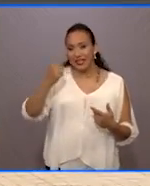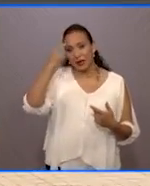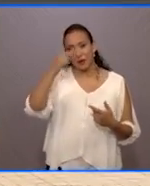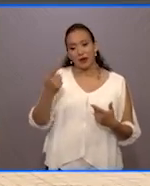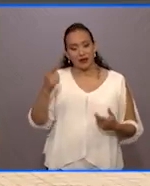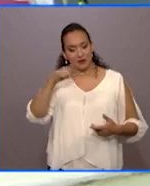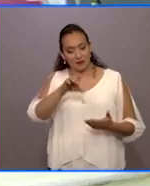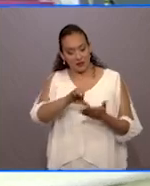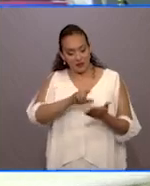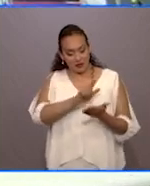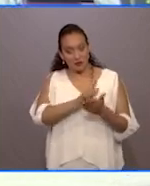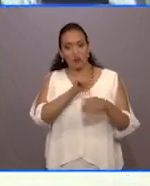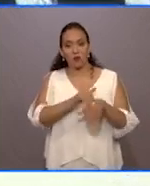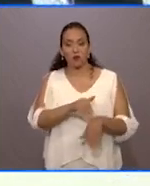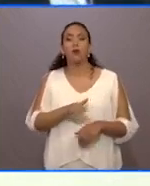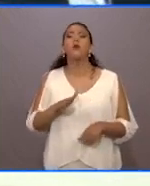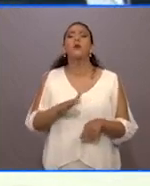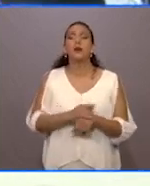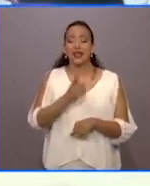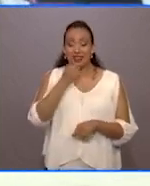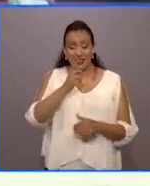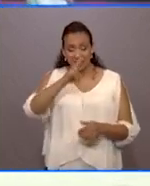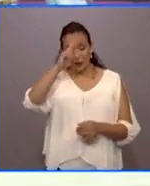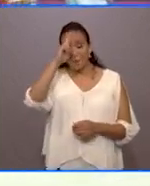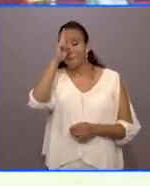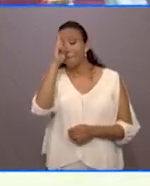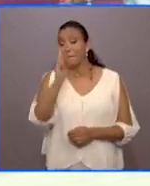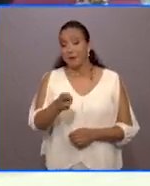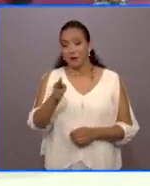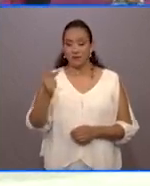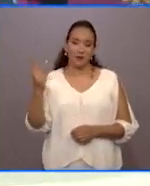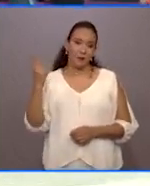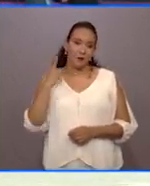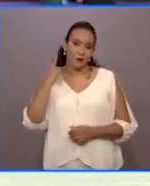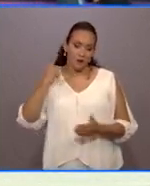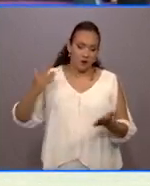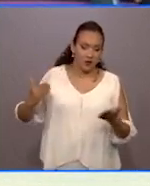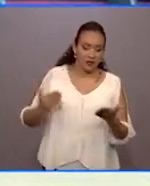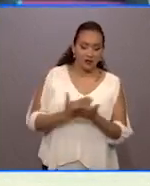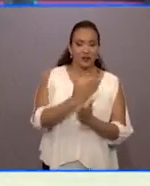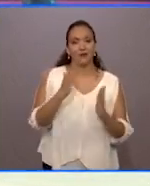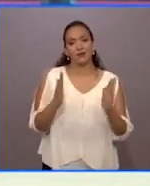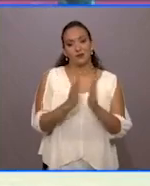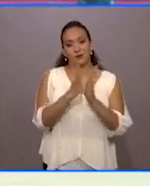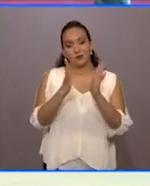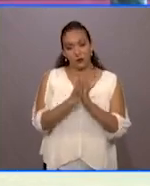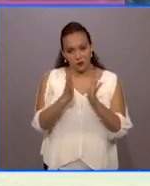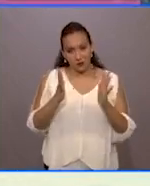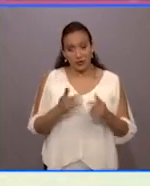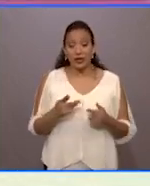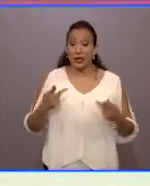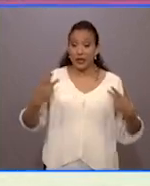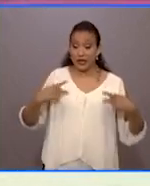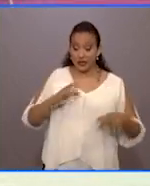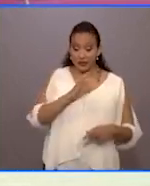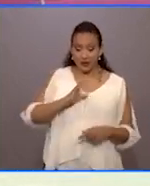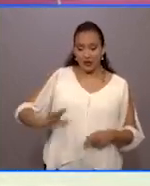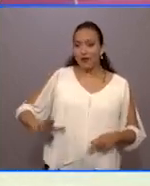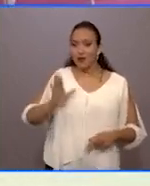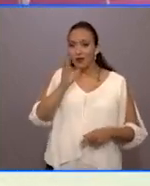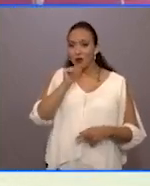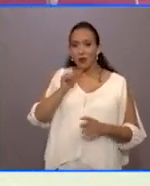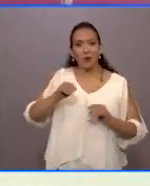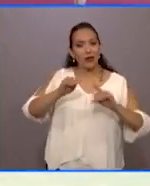de mandato. Esto porque está prohibida la participación de los partidos políticos y los candidatos no podrán hacer campaña